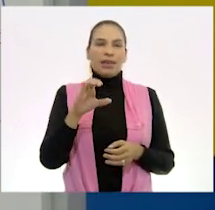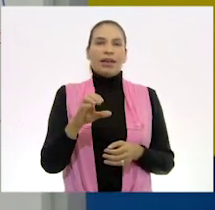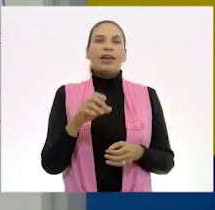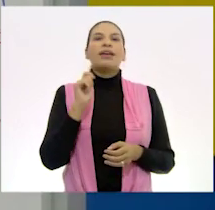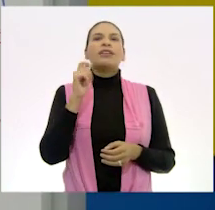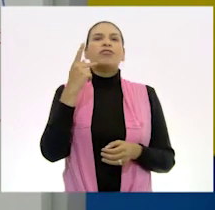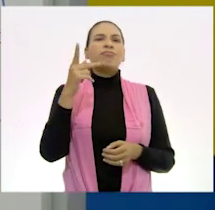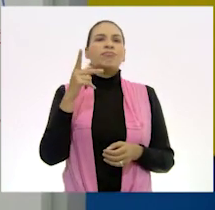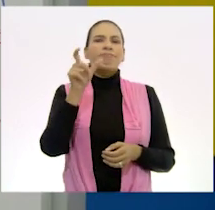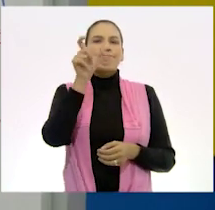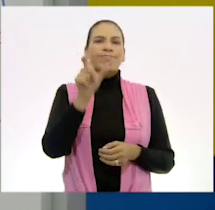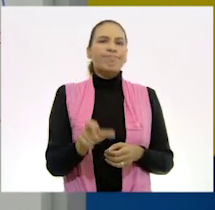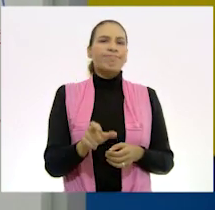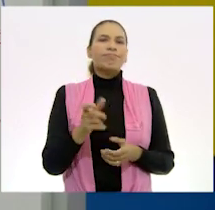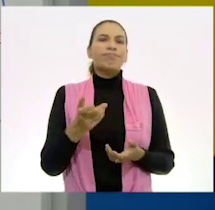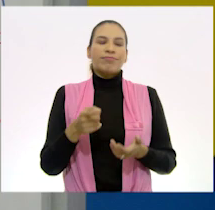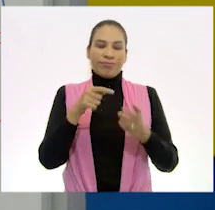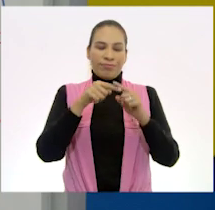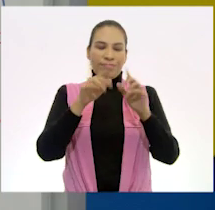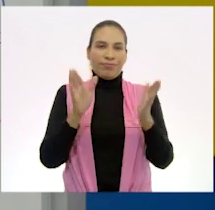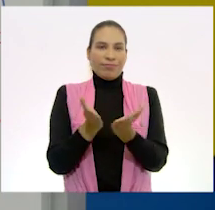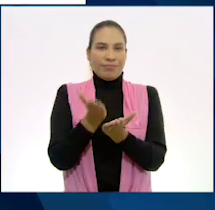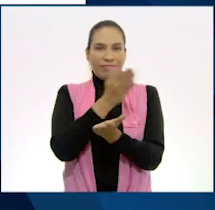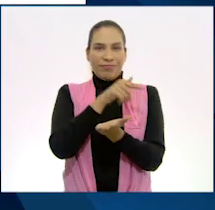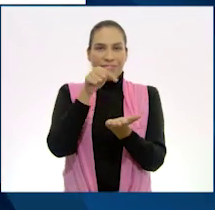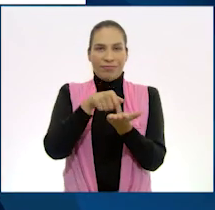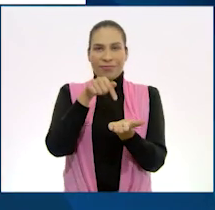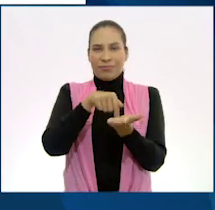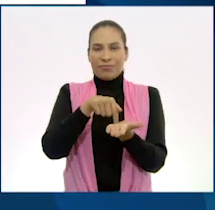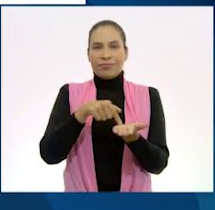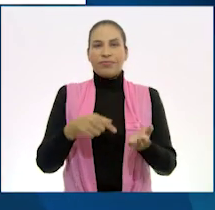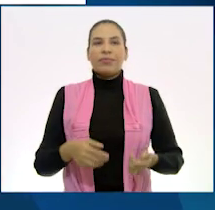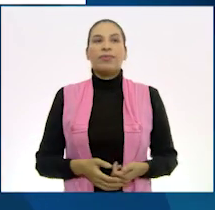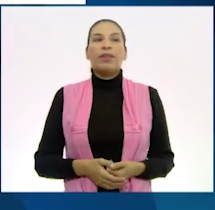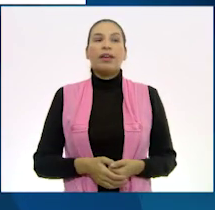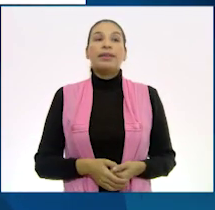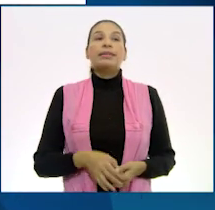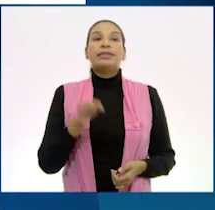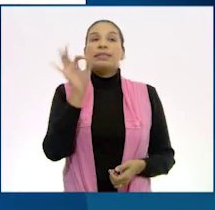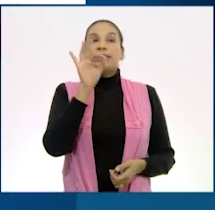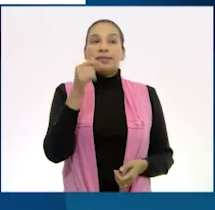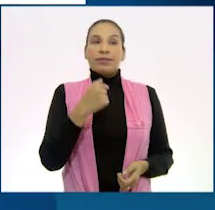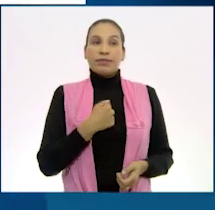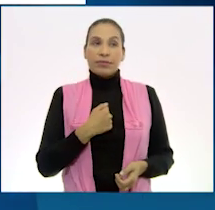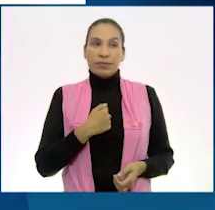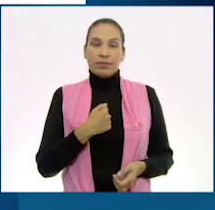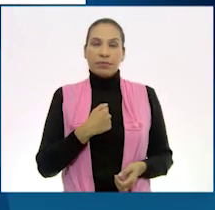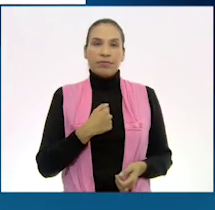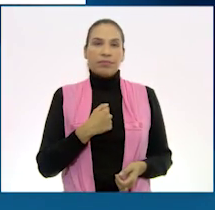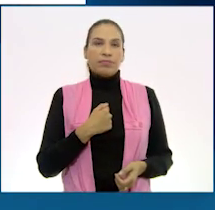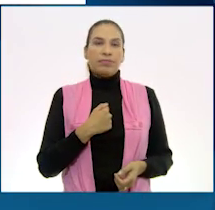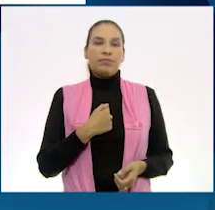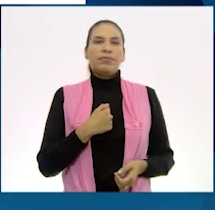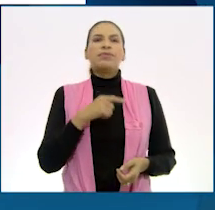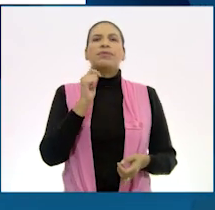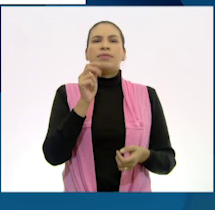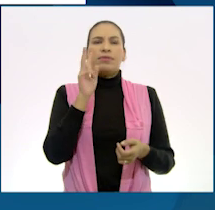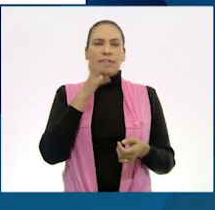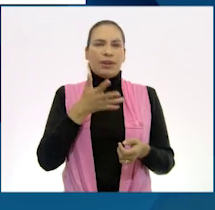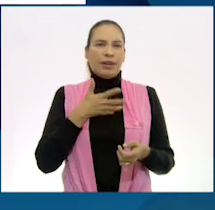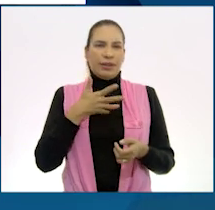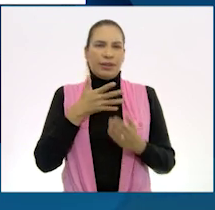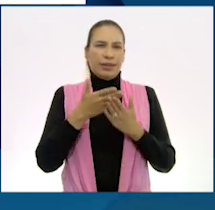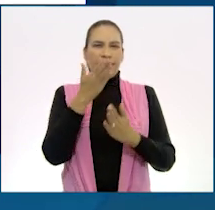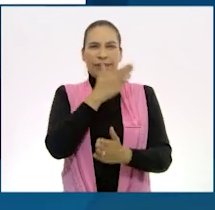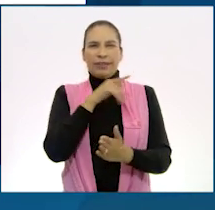en referencia a la tabla que viene en el libro. Y si yo pongo el valor que él